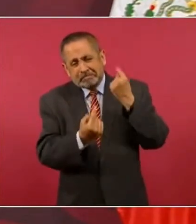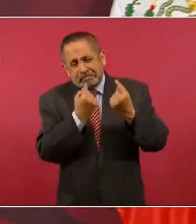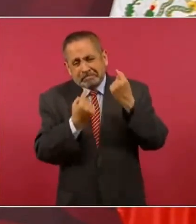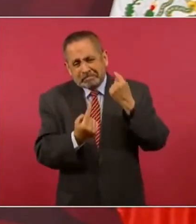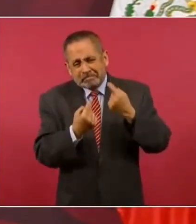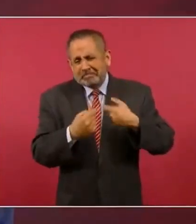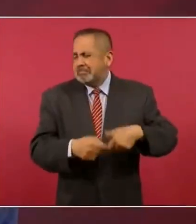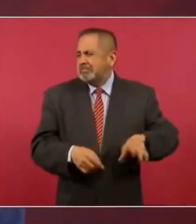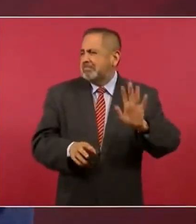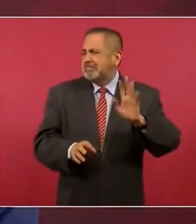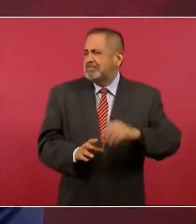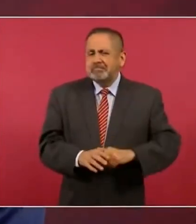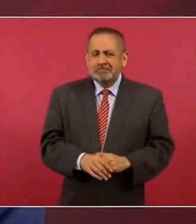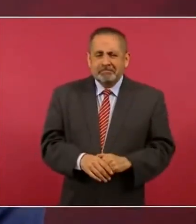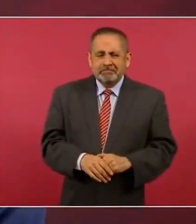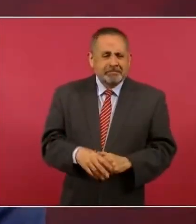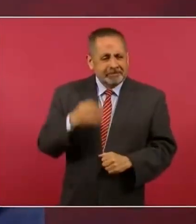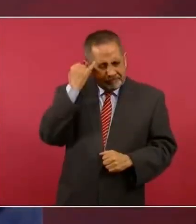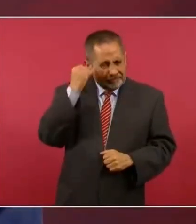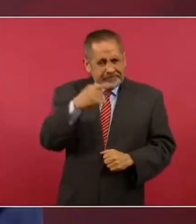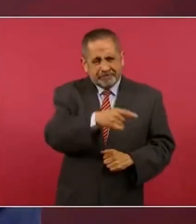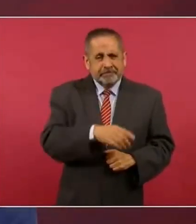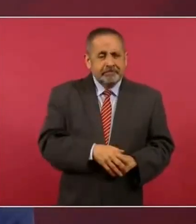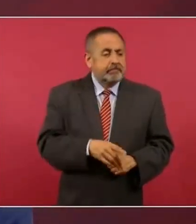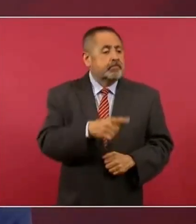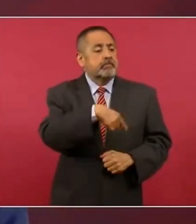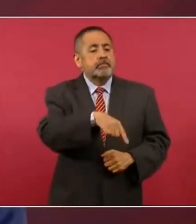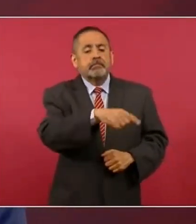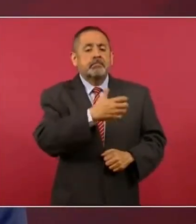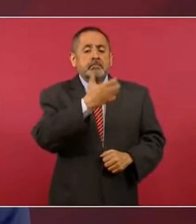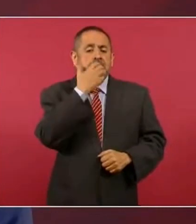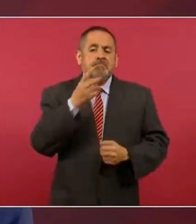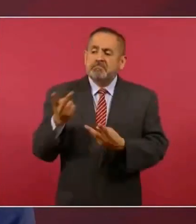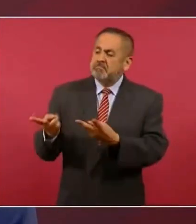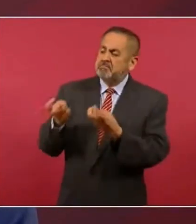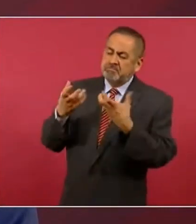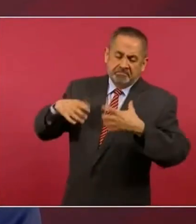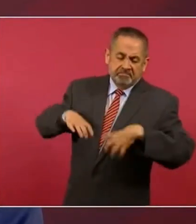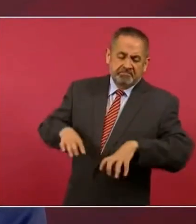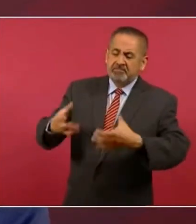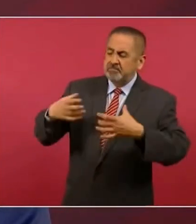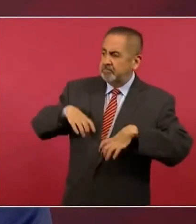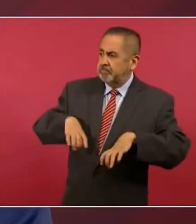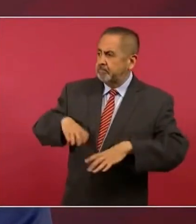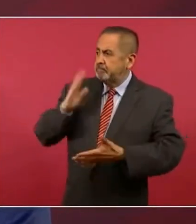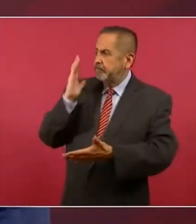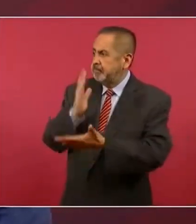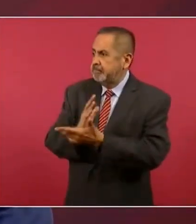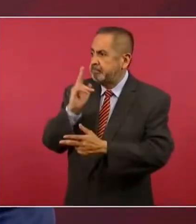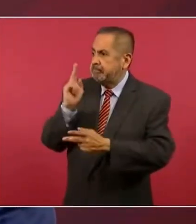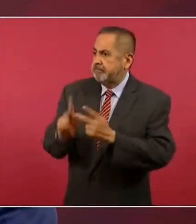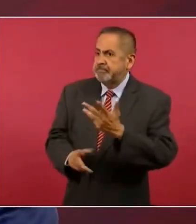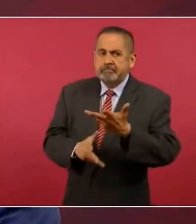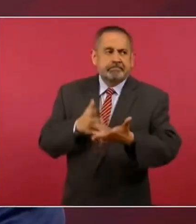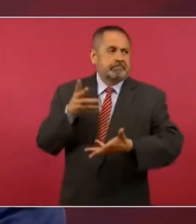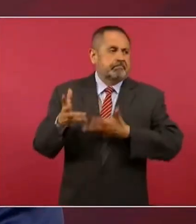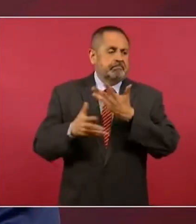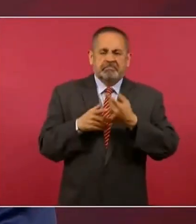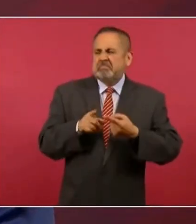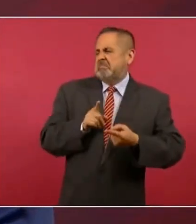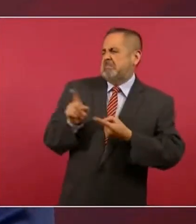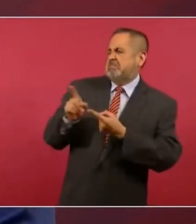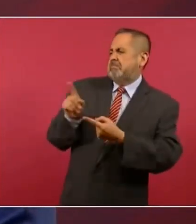insultar, pues imagínense los que estaban acostumbrados a robar, a saquear, que vivían